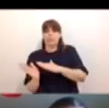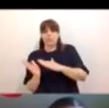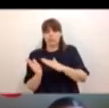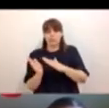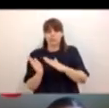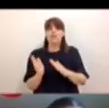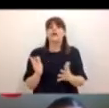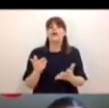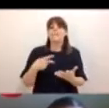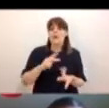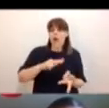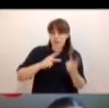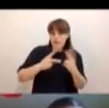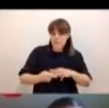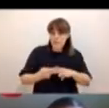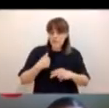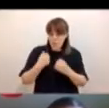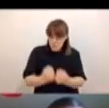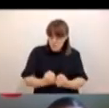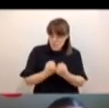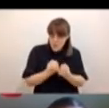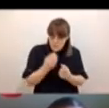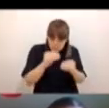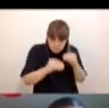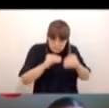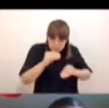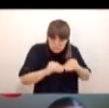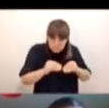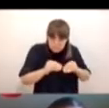fuertes para poder alcanzar su pleno potencial